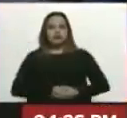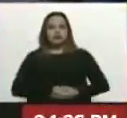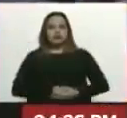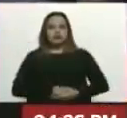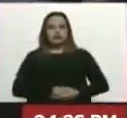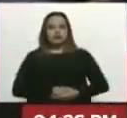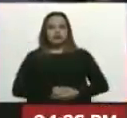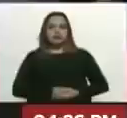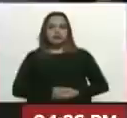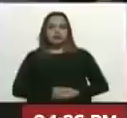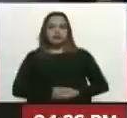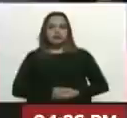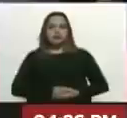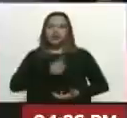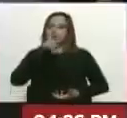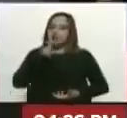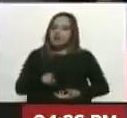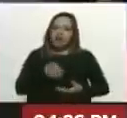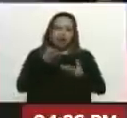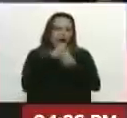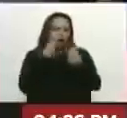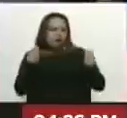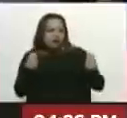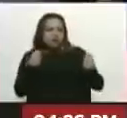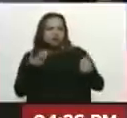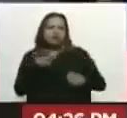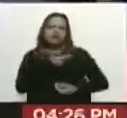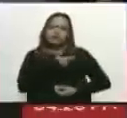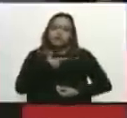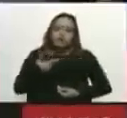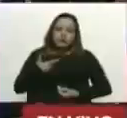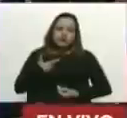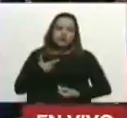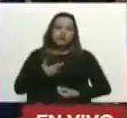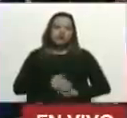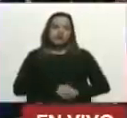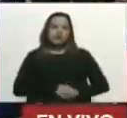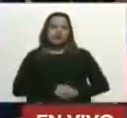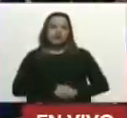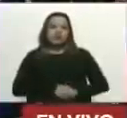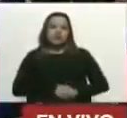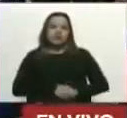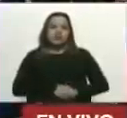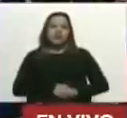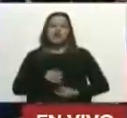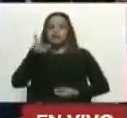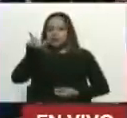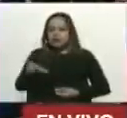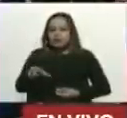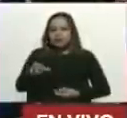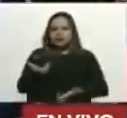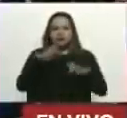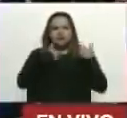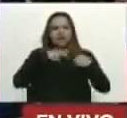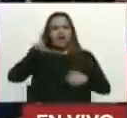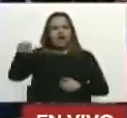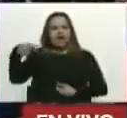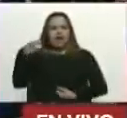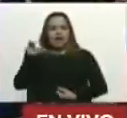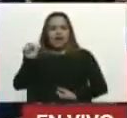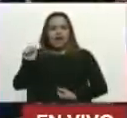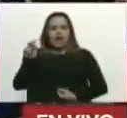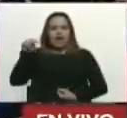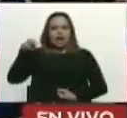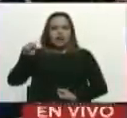Y por supuesto, muchos intentos, como por ejemplo Maurice Bishop con Granada, y muchos otros intentos. Y es